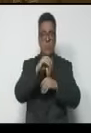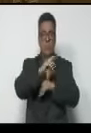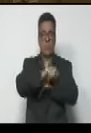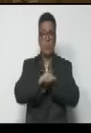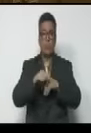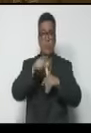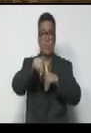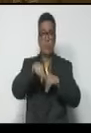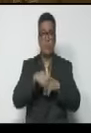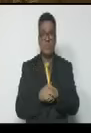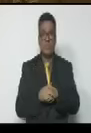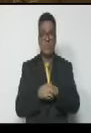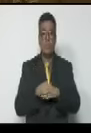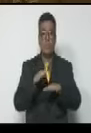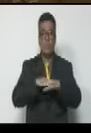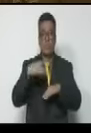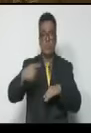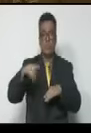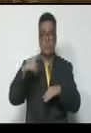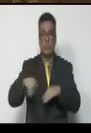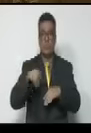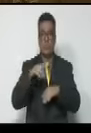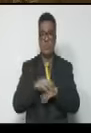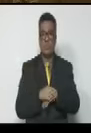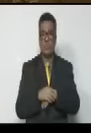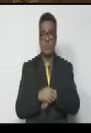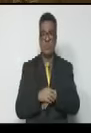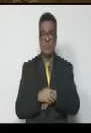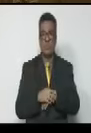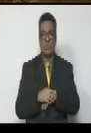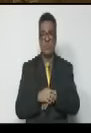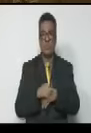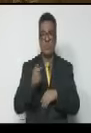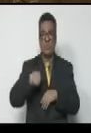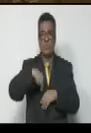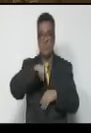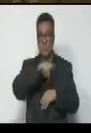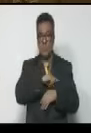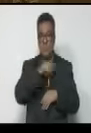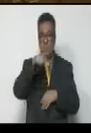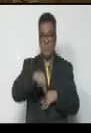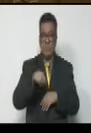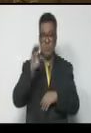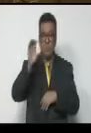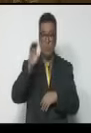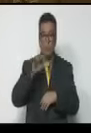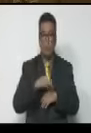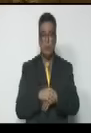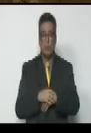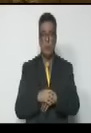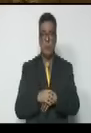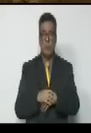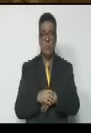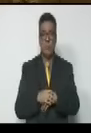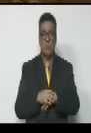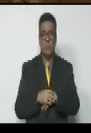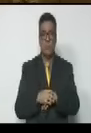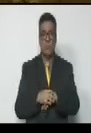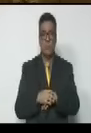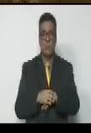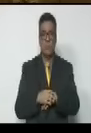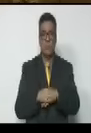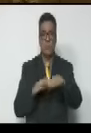de la plataforma de la ultraderecha en nuestro, de nuestro país, no le es suficiente